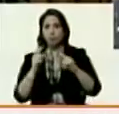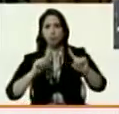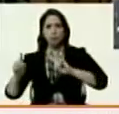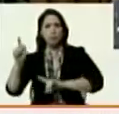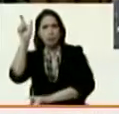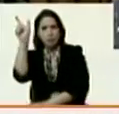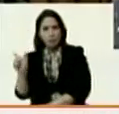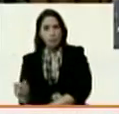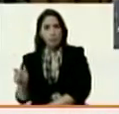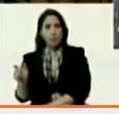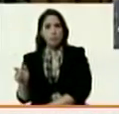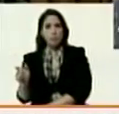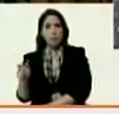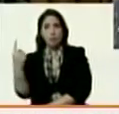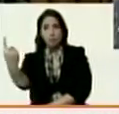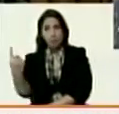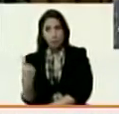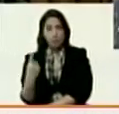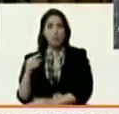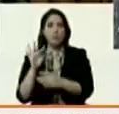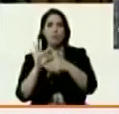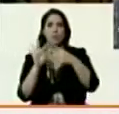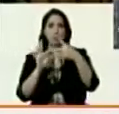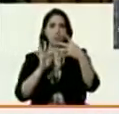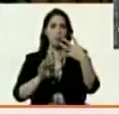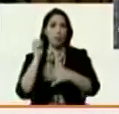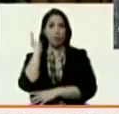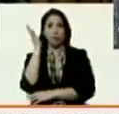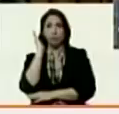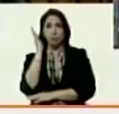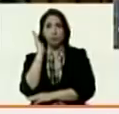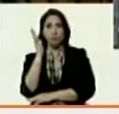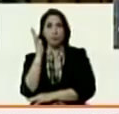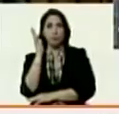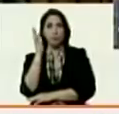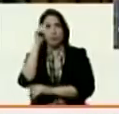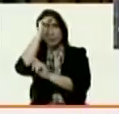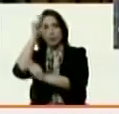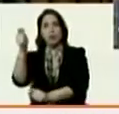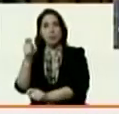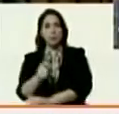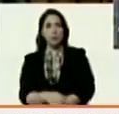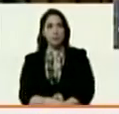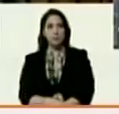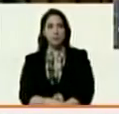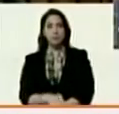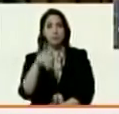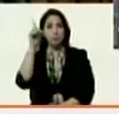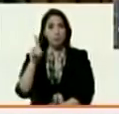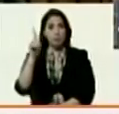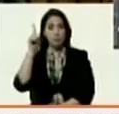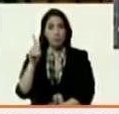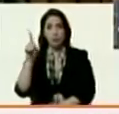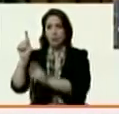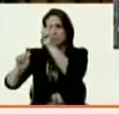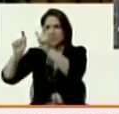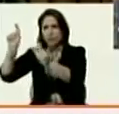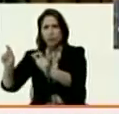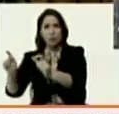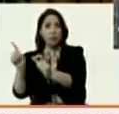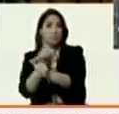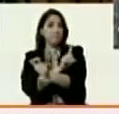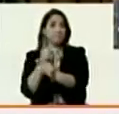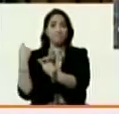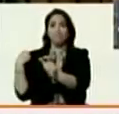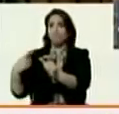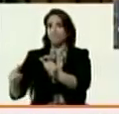y presencial de la función parlamentaria, reconociendo la cualidad de diputados a personas que no